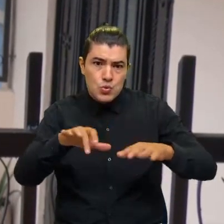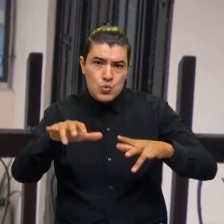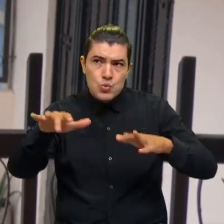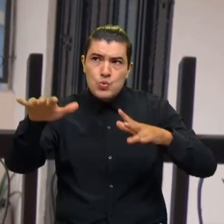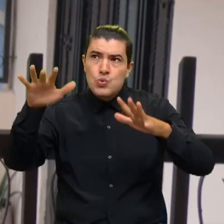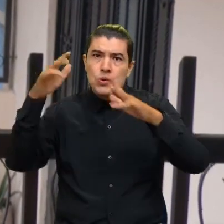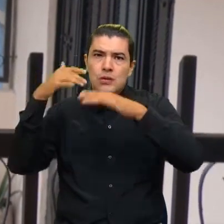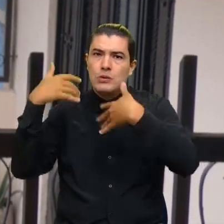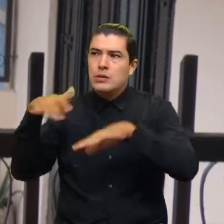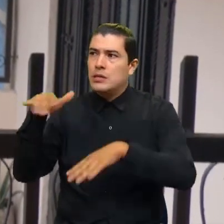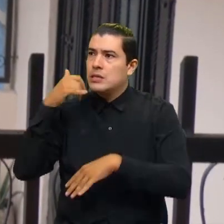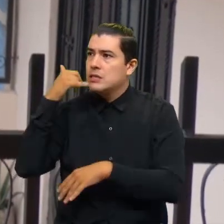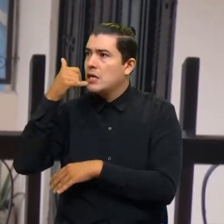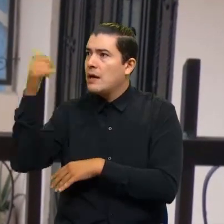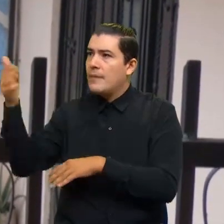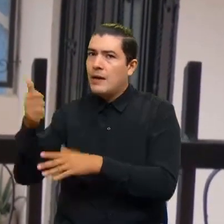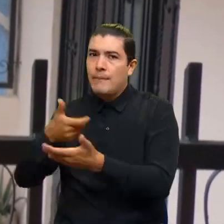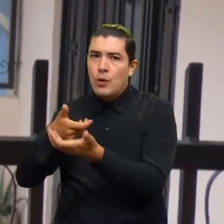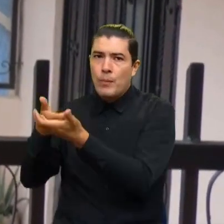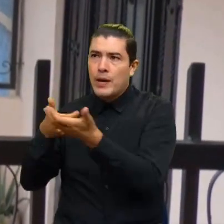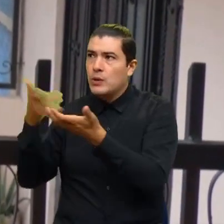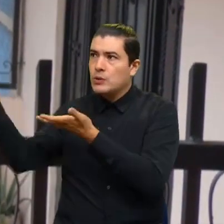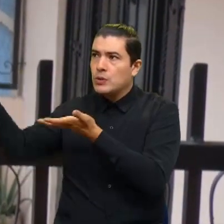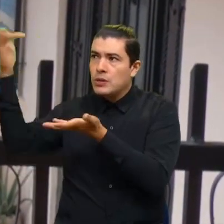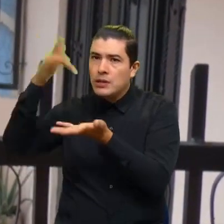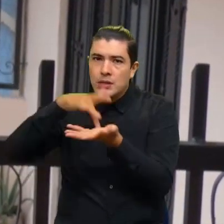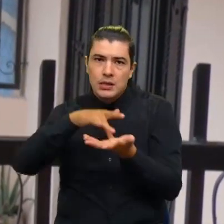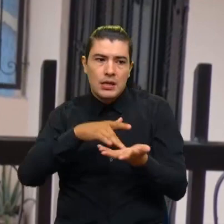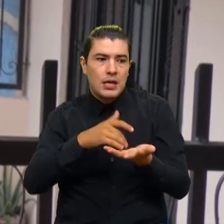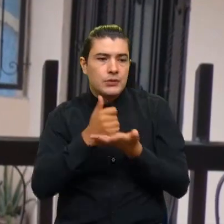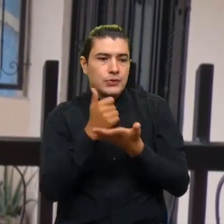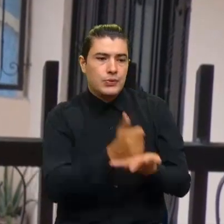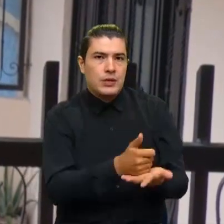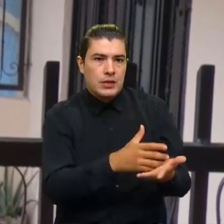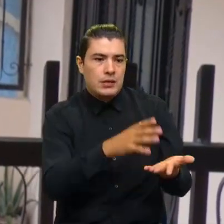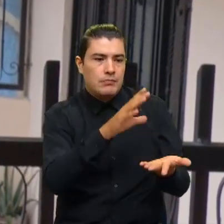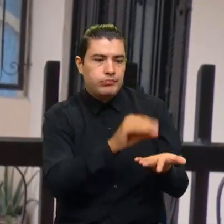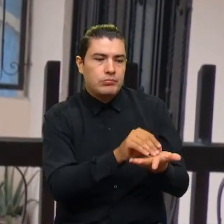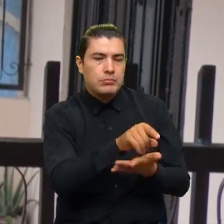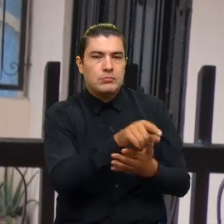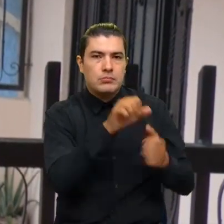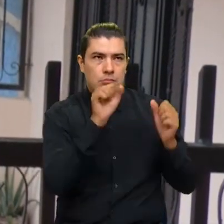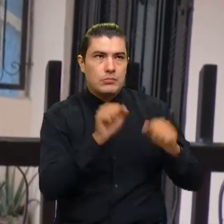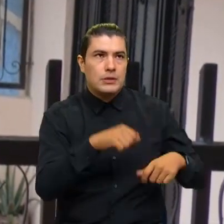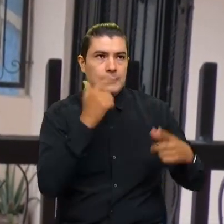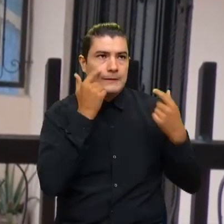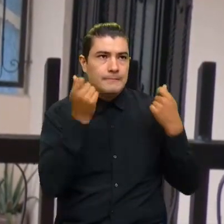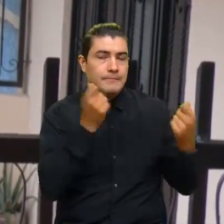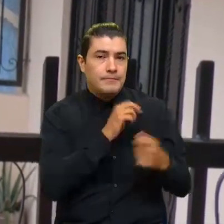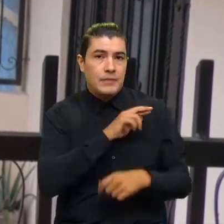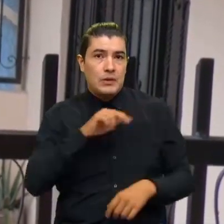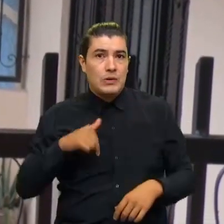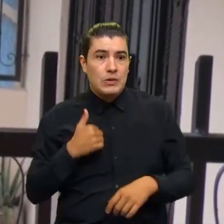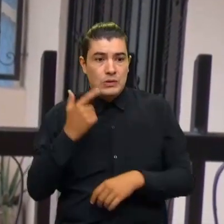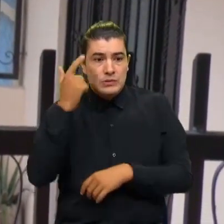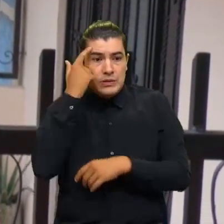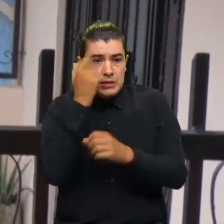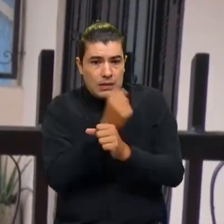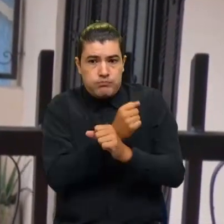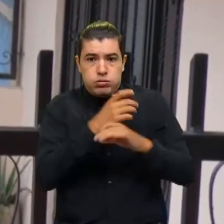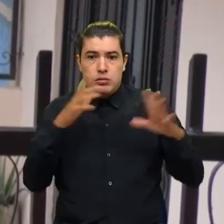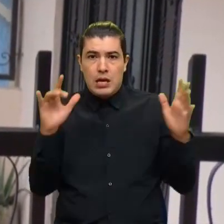tocó llamar a las autoridades y que mandar de inmediato a algún operario para que controlara eso, porque pensábamos, pasa alguien